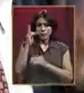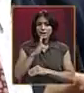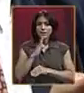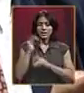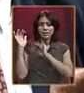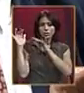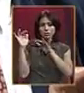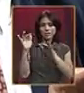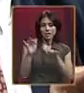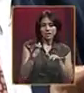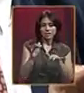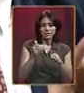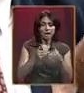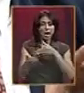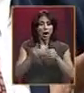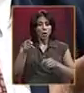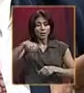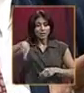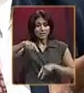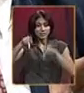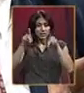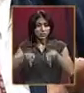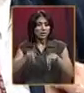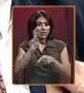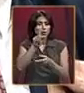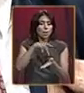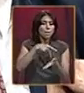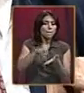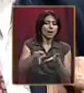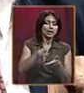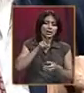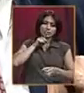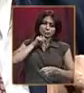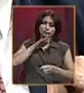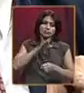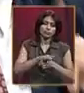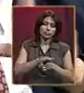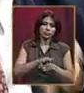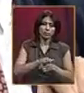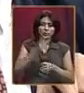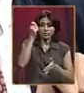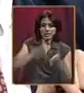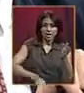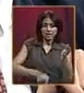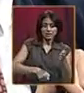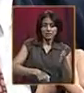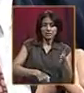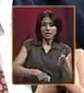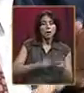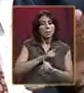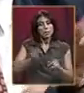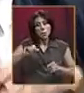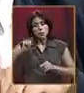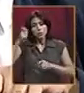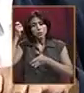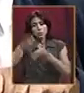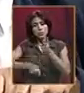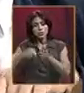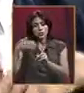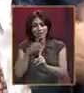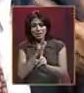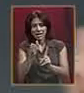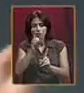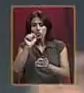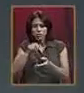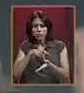que aunque no paguen otras cargas por razones que normalmente no dependen de ellos, cargas fiscales, los impuestos indirectos los pagan, de manera